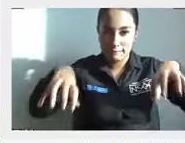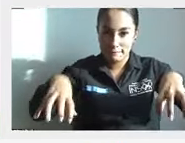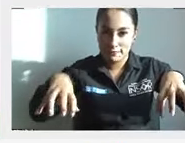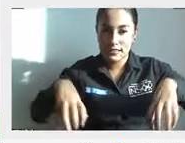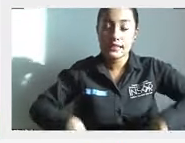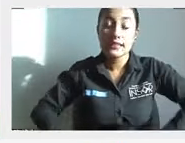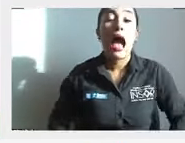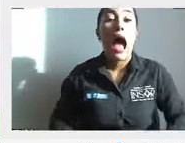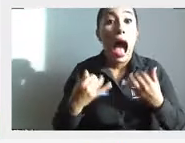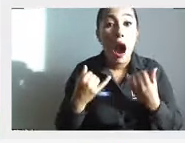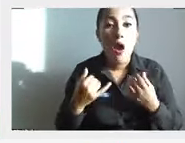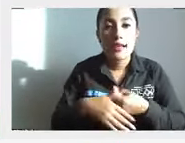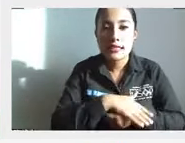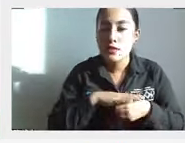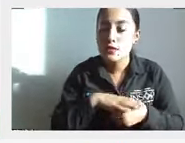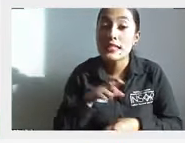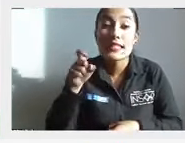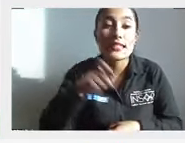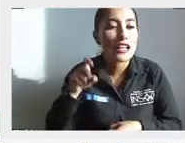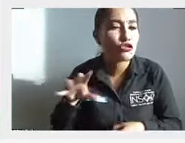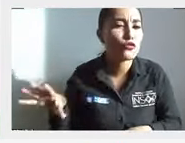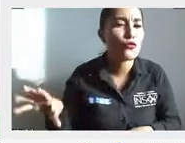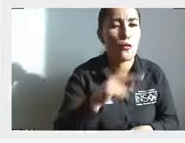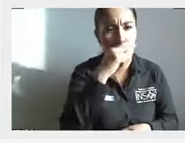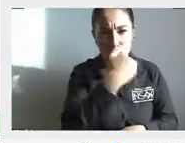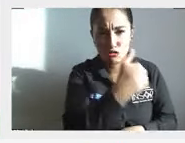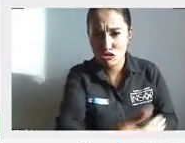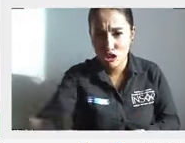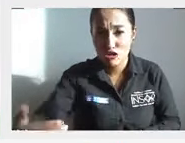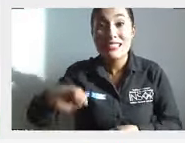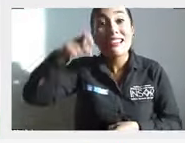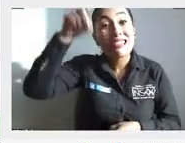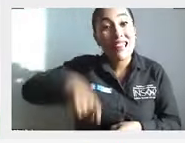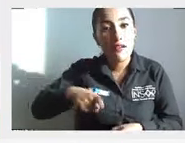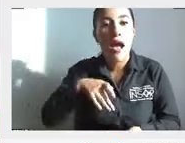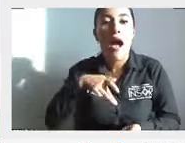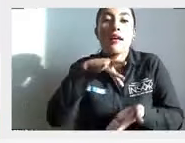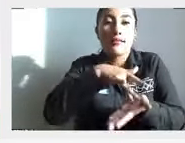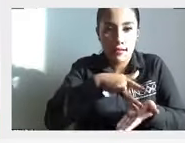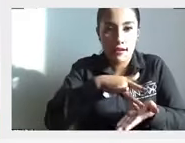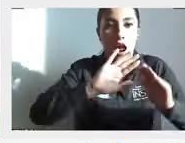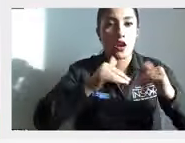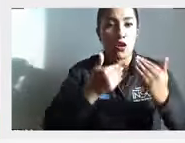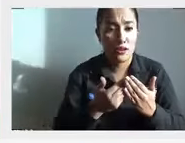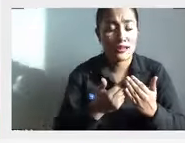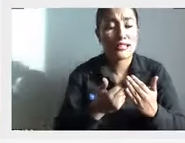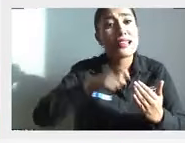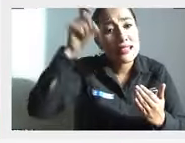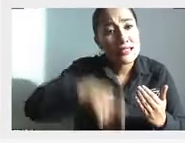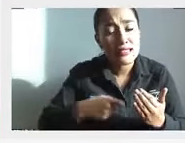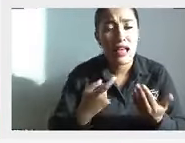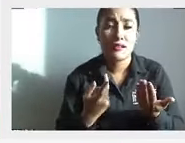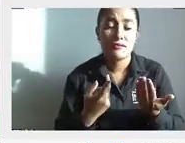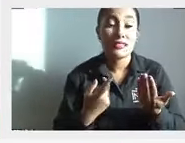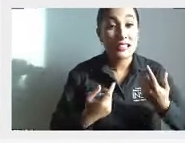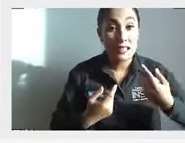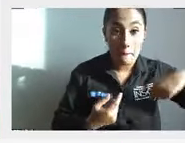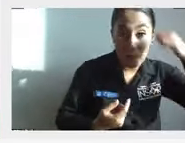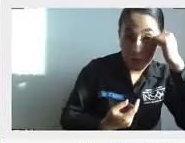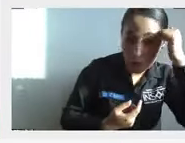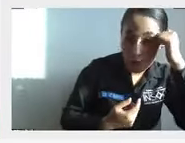estén teniendo la oportunidad de ir a la educación regular. No hay nadie que necesite más del capital social de los otros